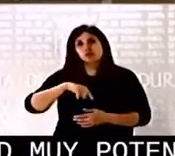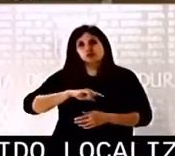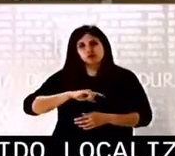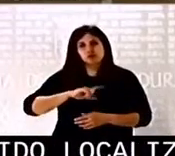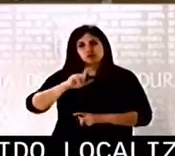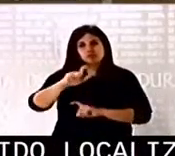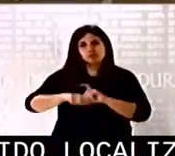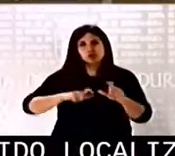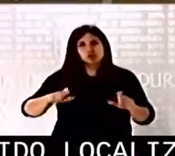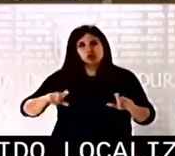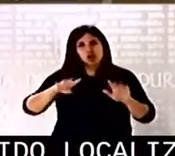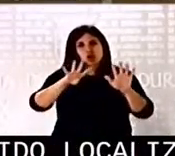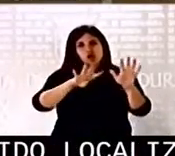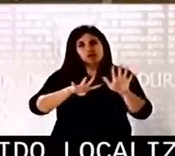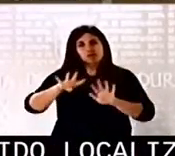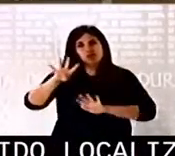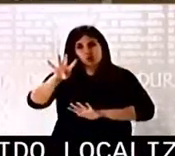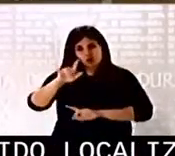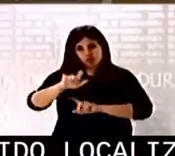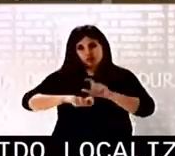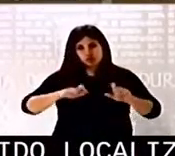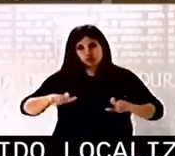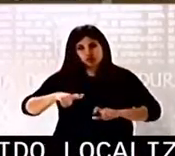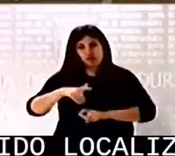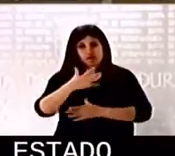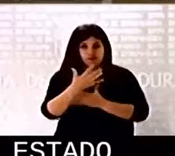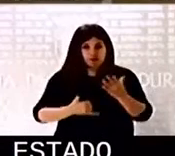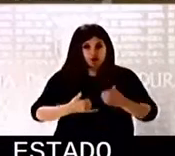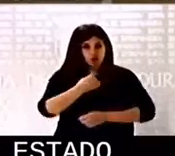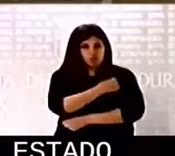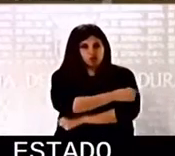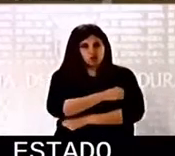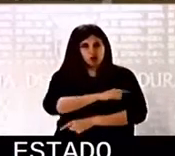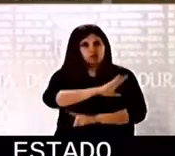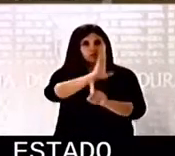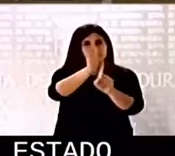a las 94 personas que han estado afectadas por ese incidente.